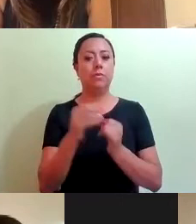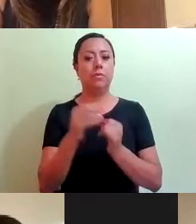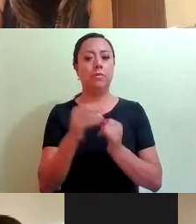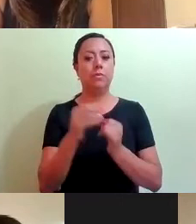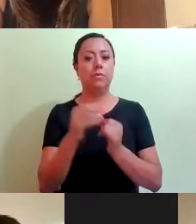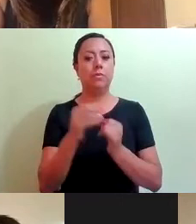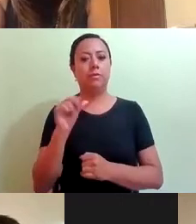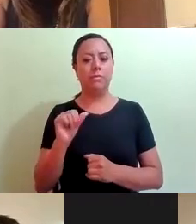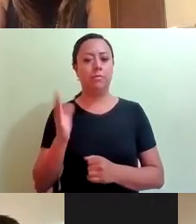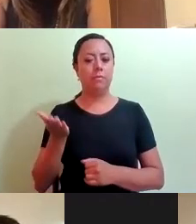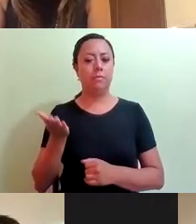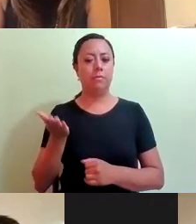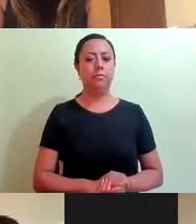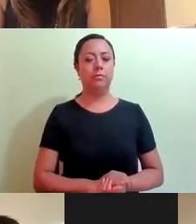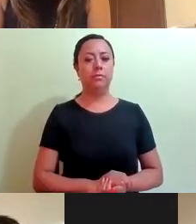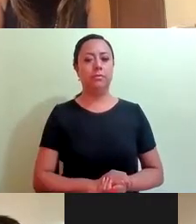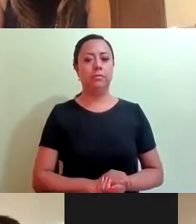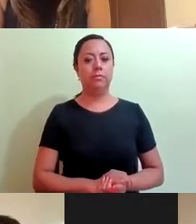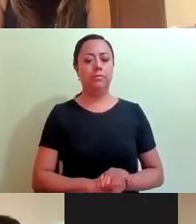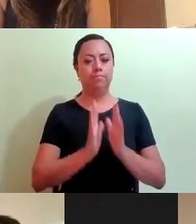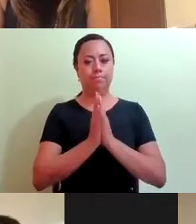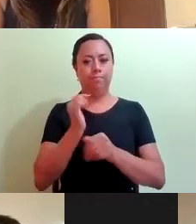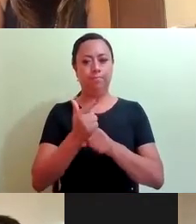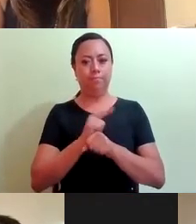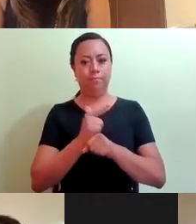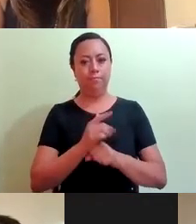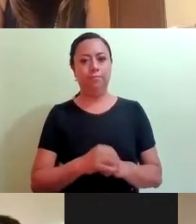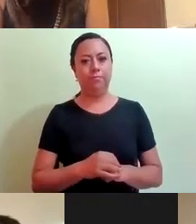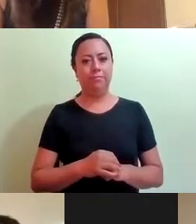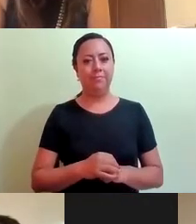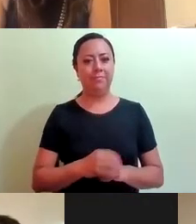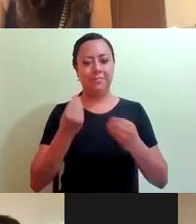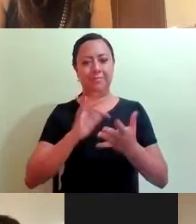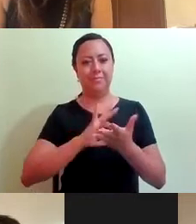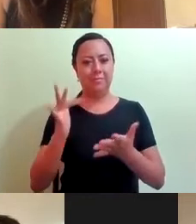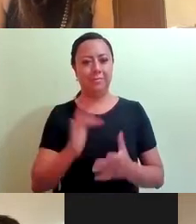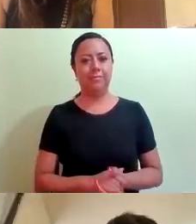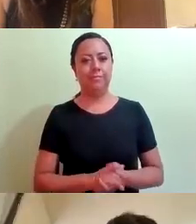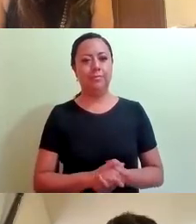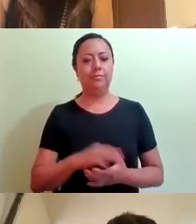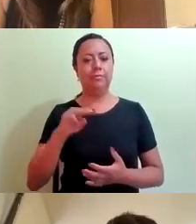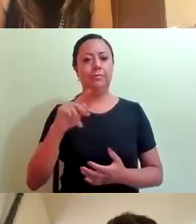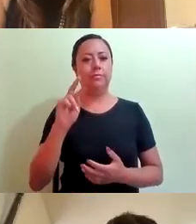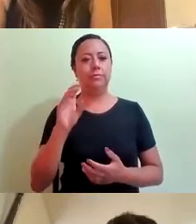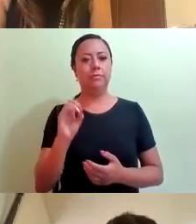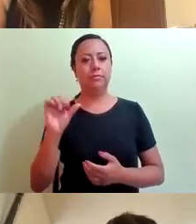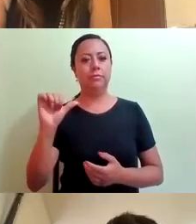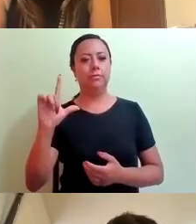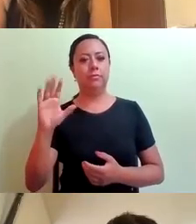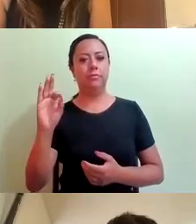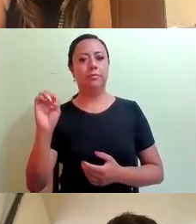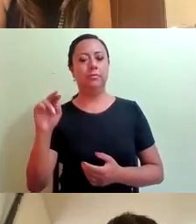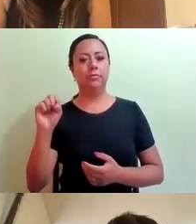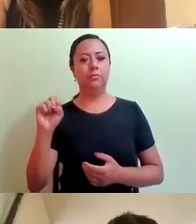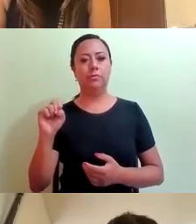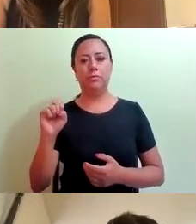Adelante, por favor, licenciada Juárez. Perdón. No, muchas gracias, maestro Alfonso. Solamente quiero comentar